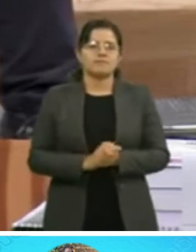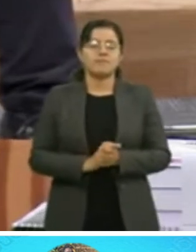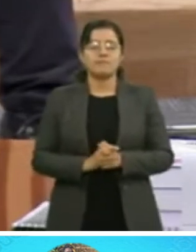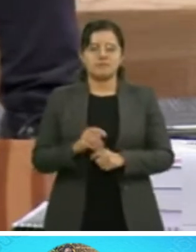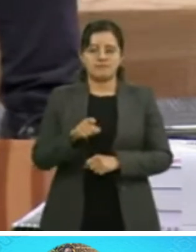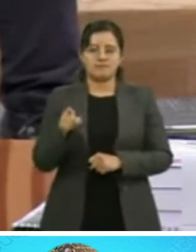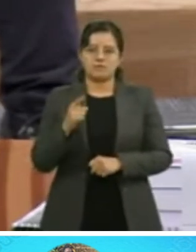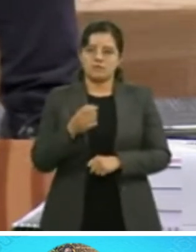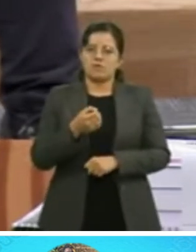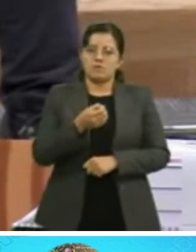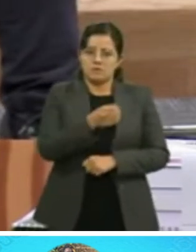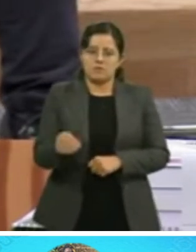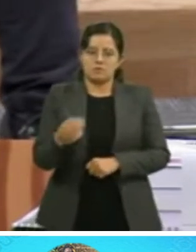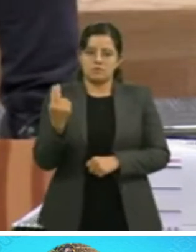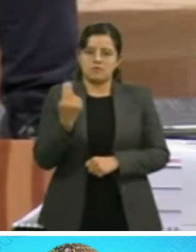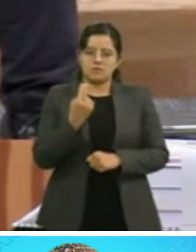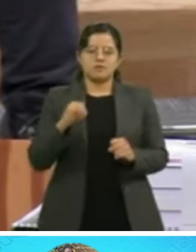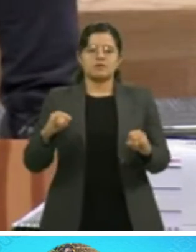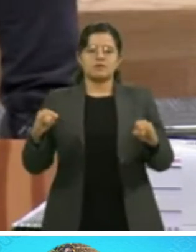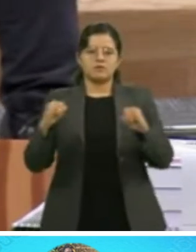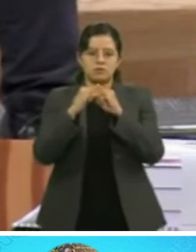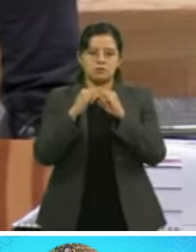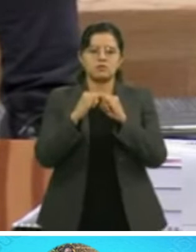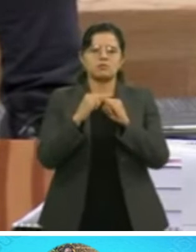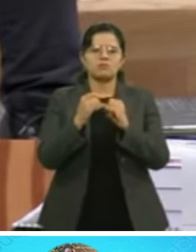dotar a las instituciones